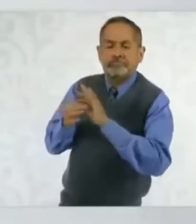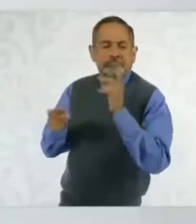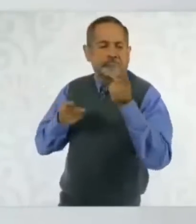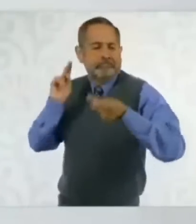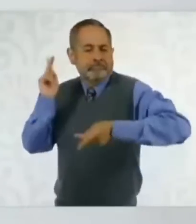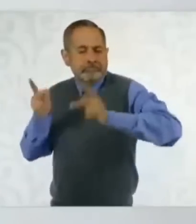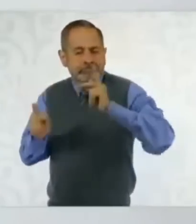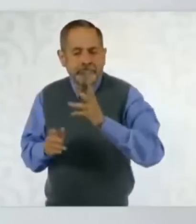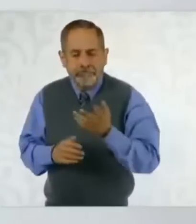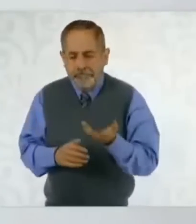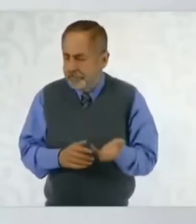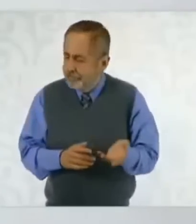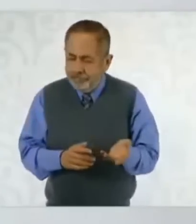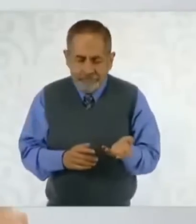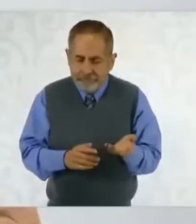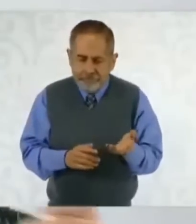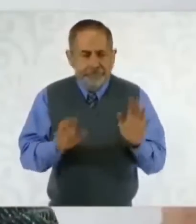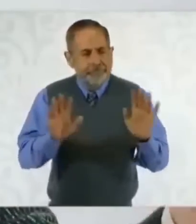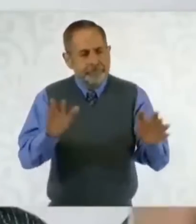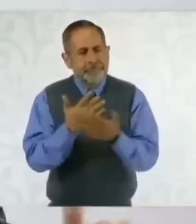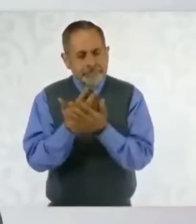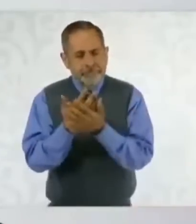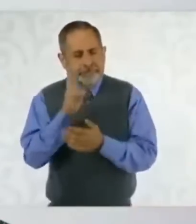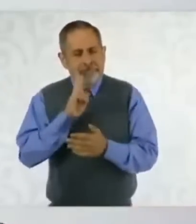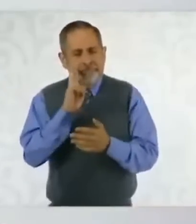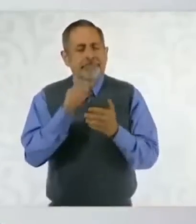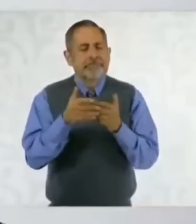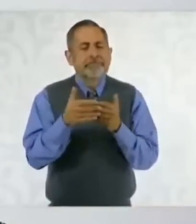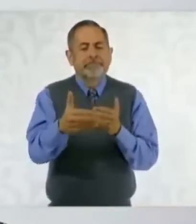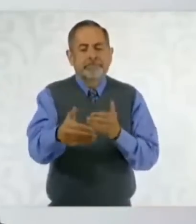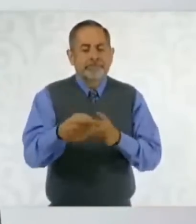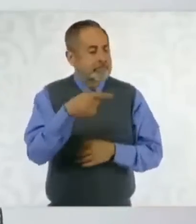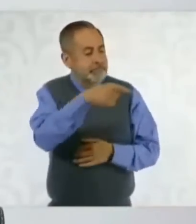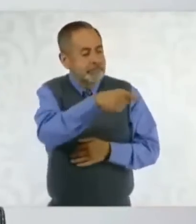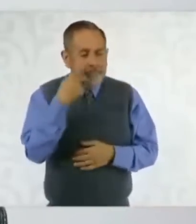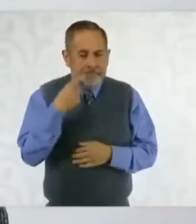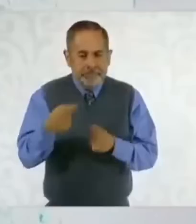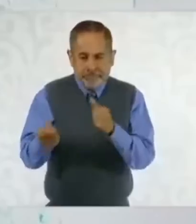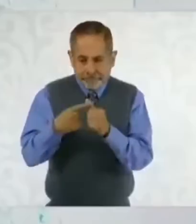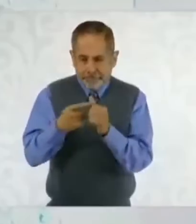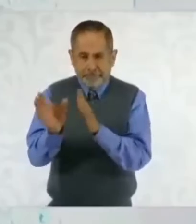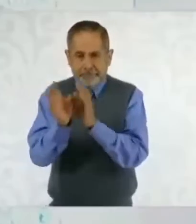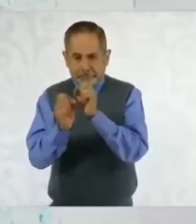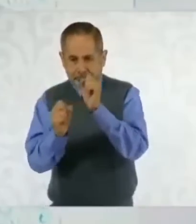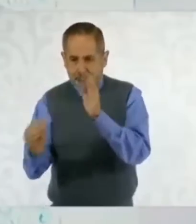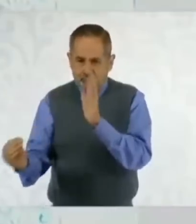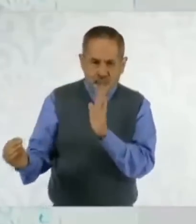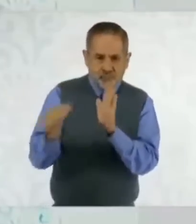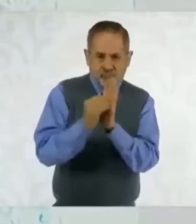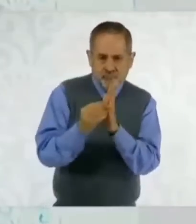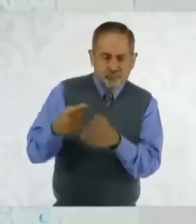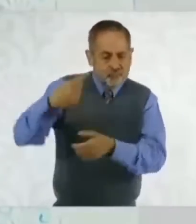Entonces vamos a esperar primero a que se reforme la Constitución